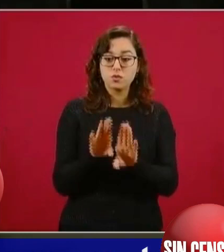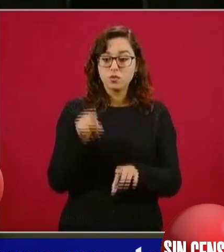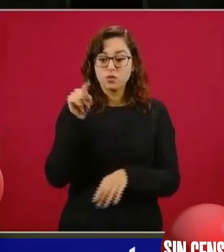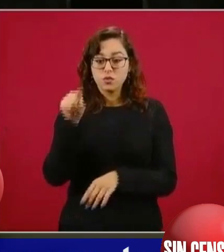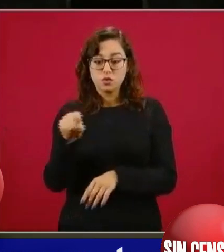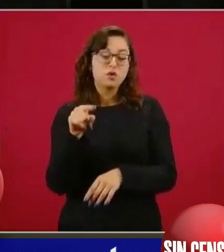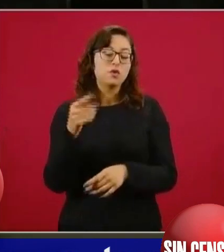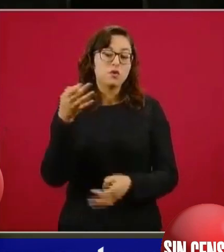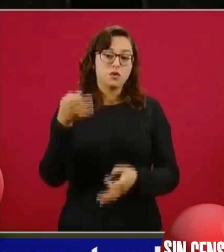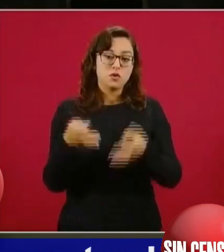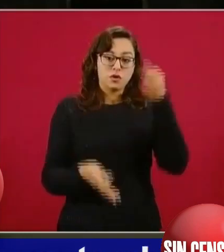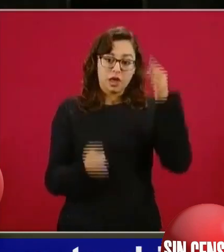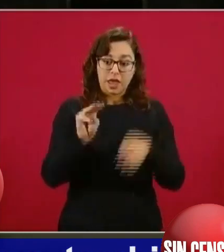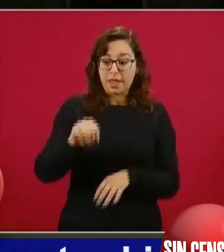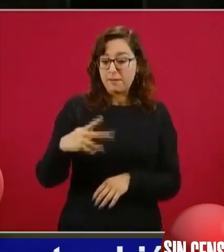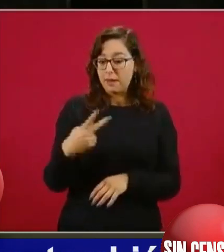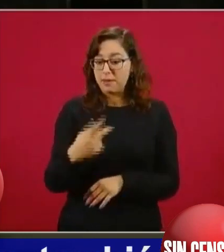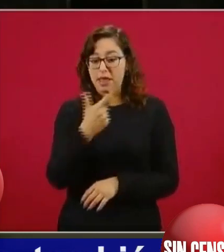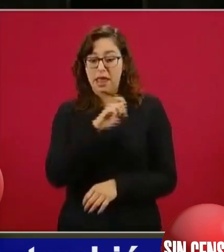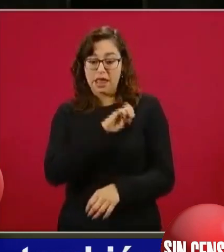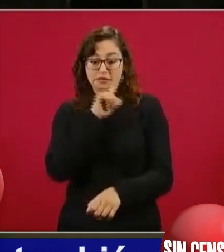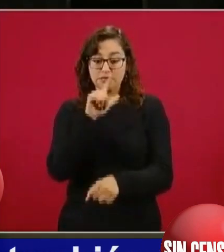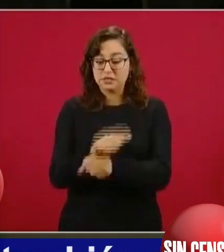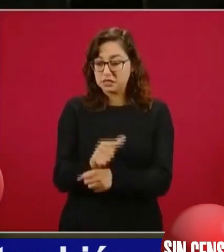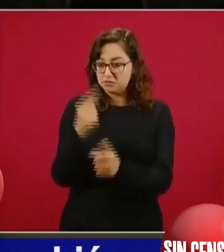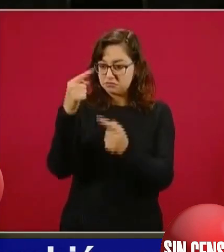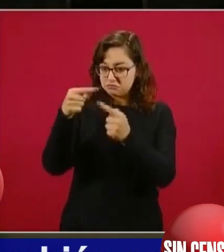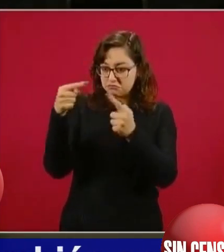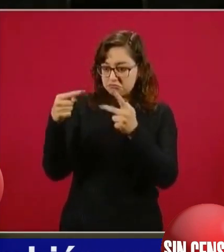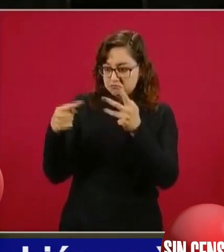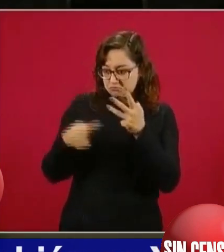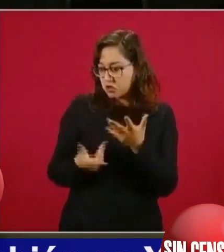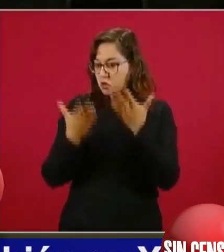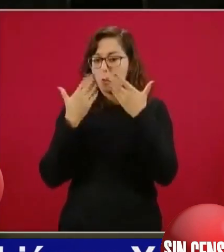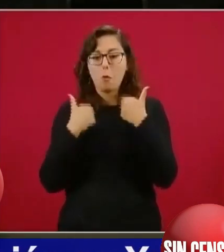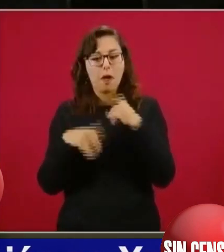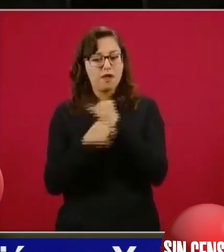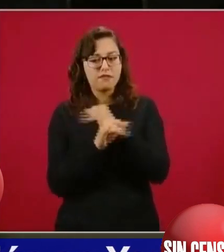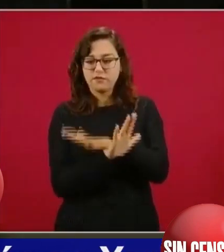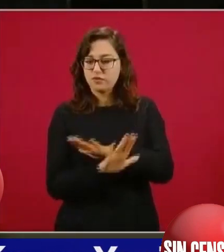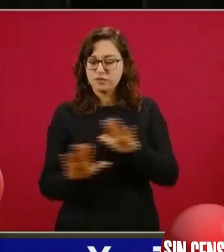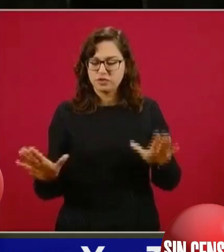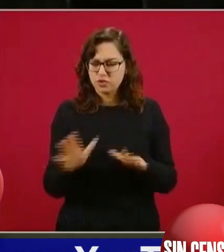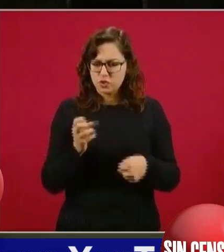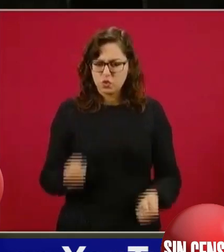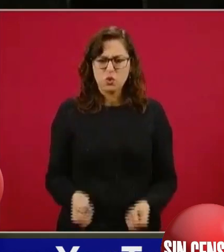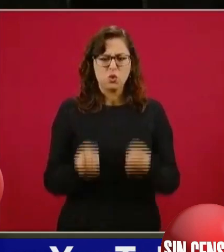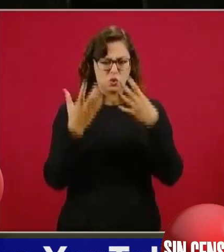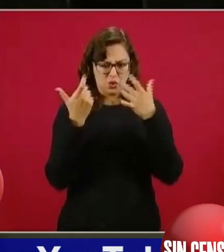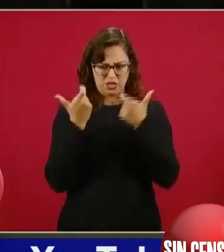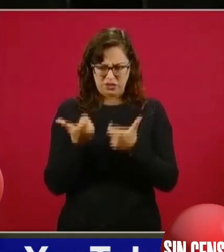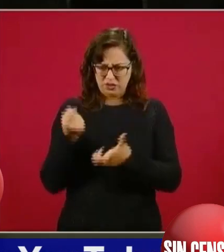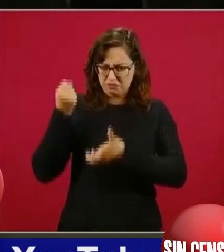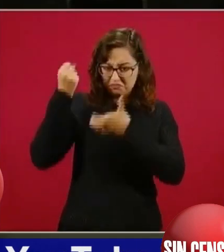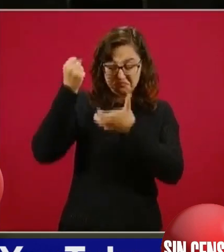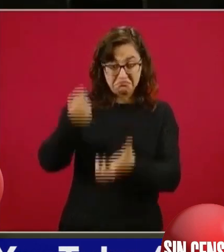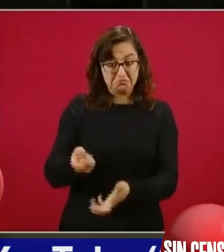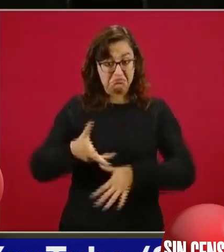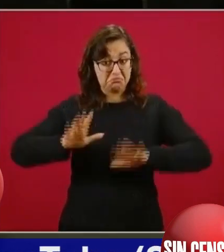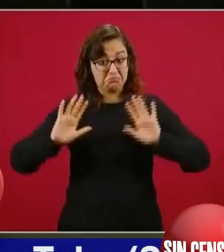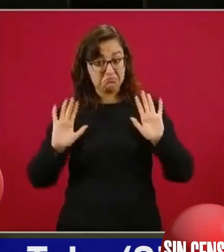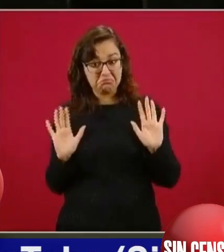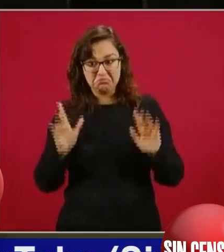Fiscalía Especializada, pues no hay y tampoco sabemos qué presupuesto tiene asignado esta